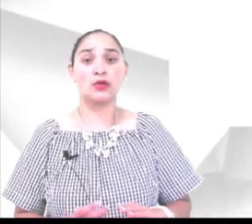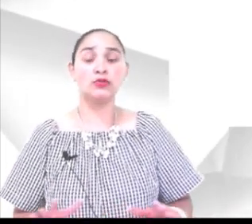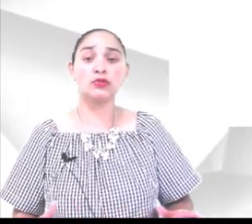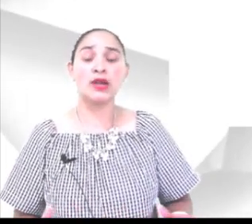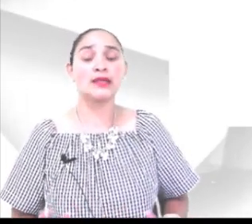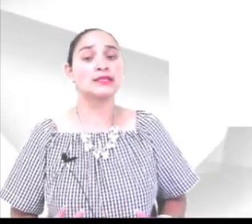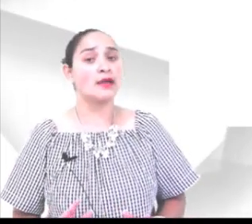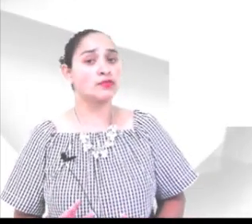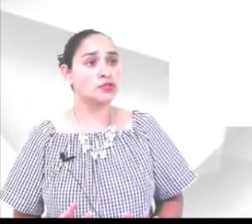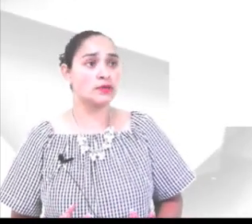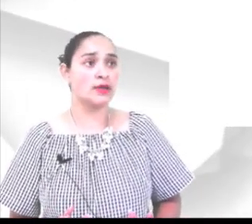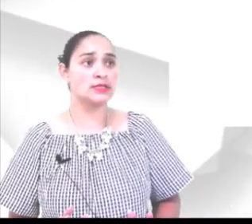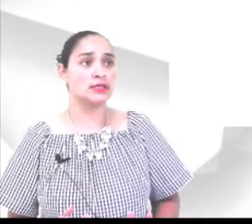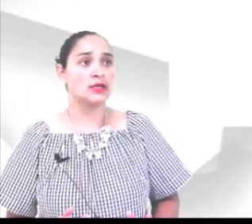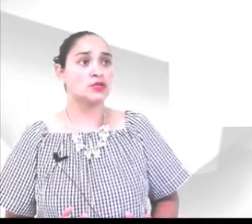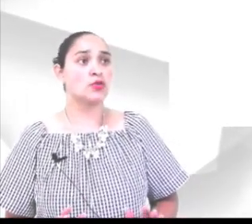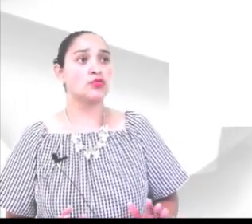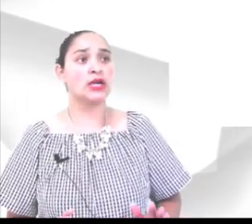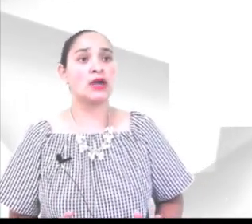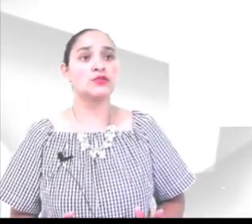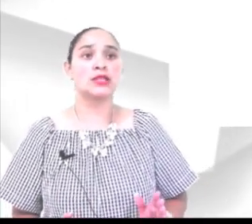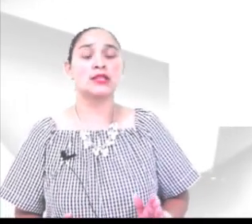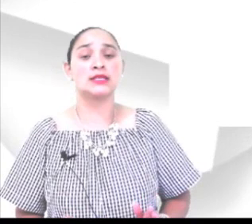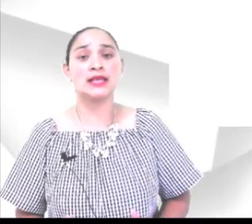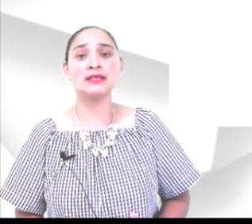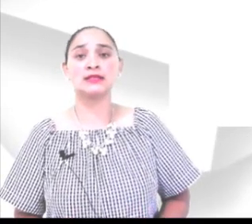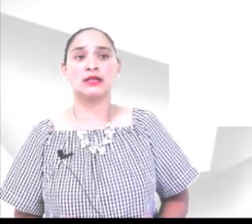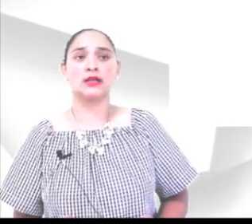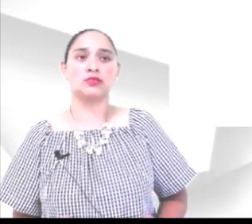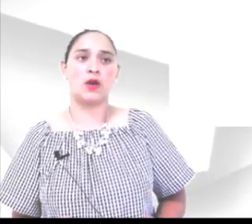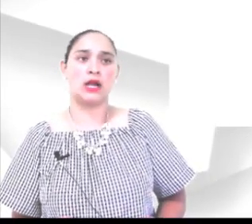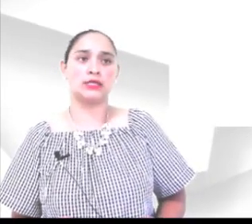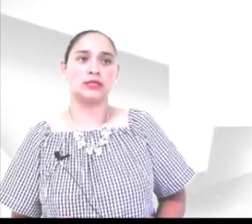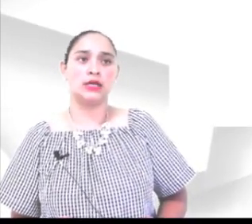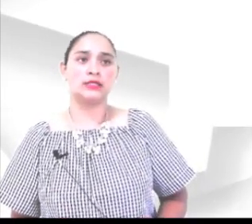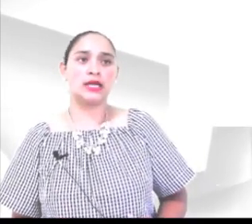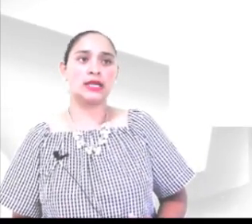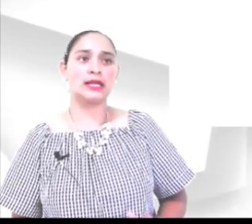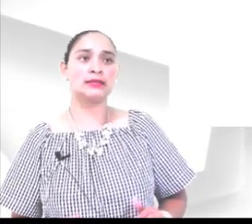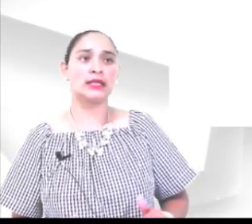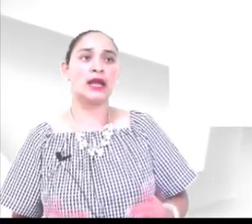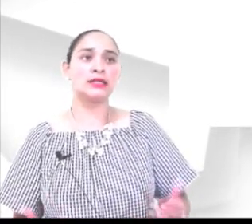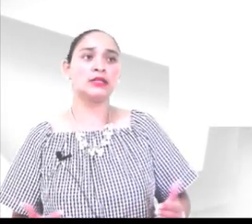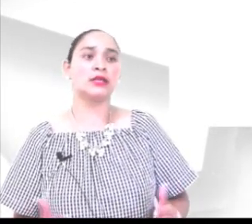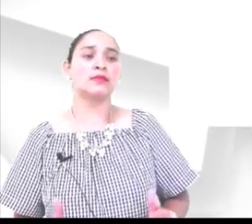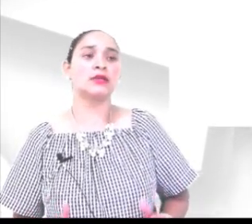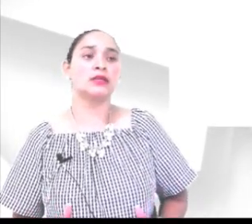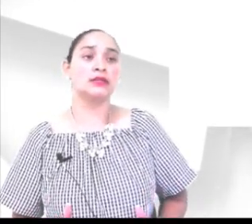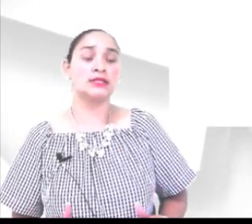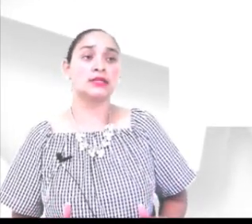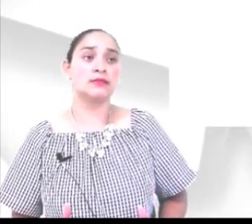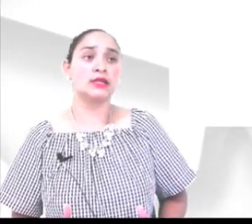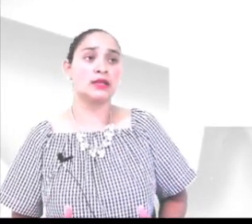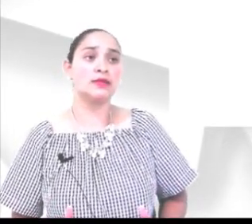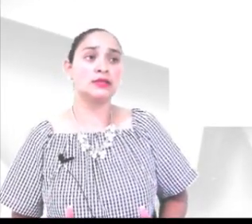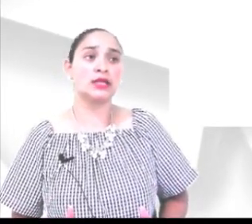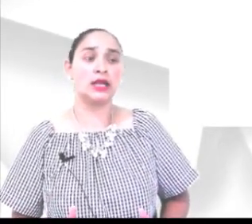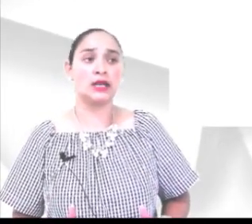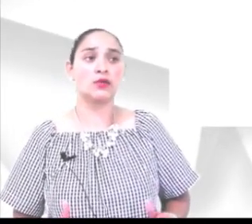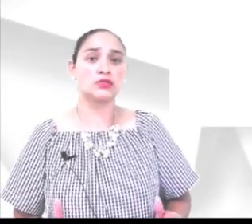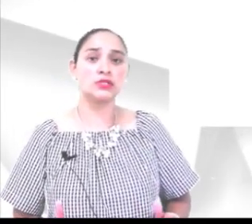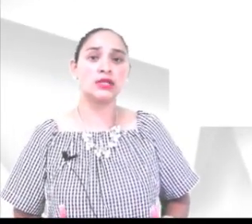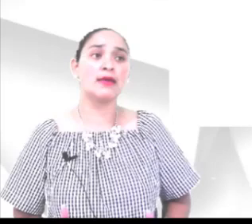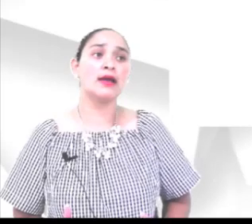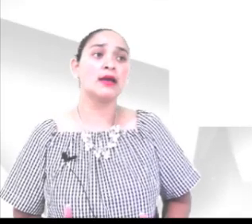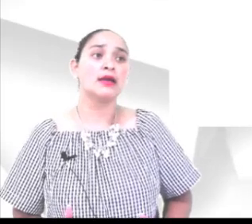condiciones descontroladas y abusivas, son una causa de desastres naturales, ya que al alterar indiscriminadamente